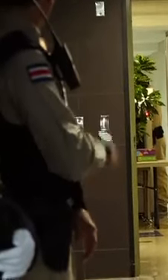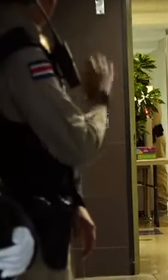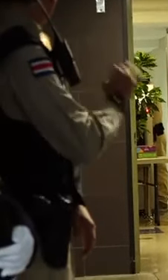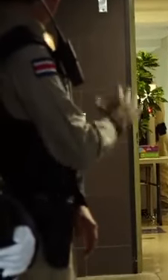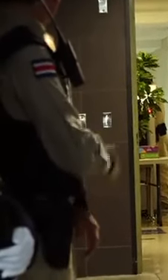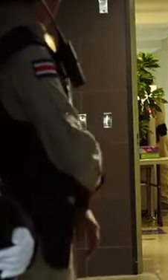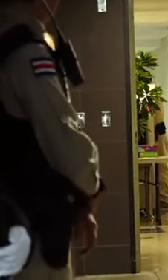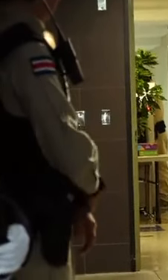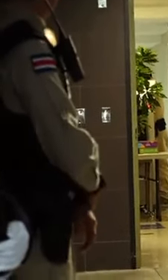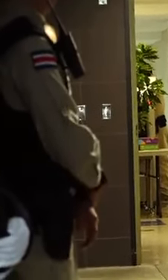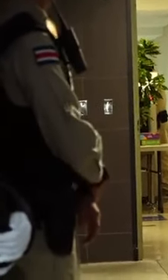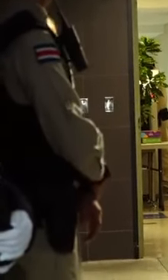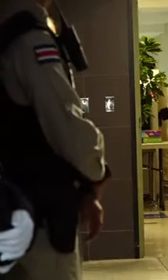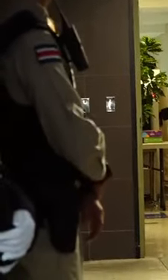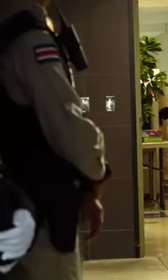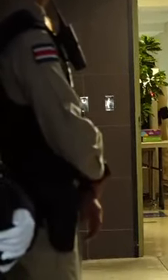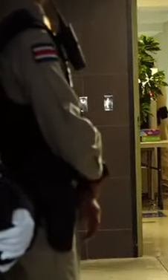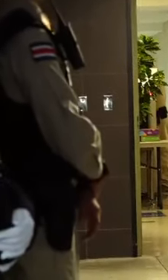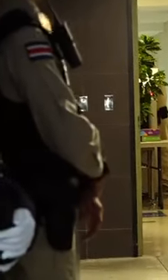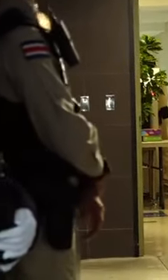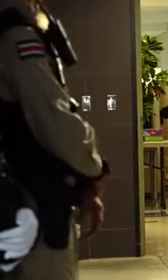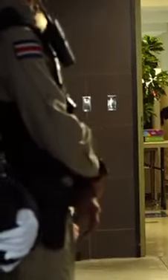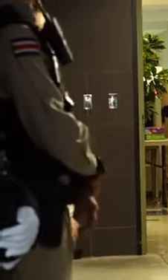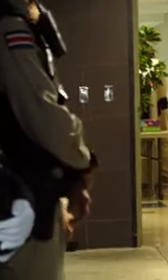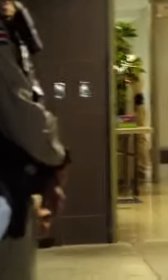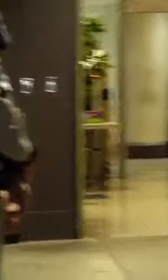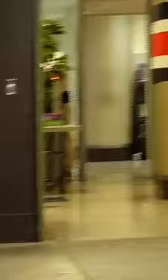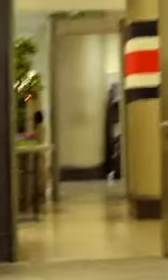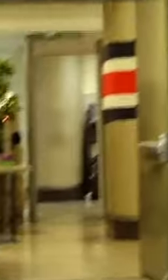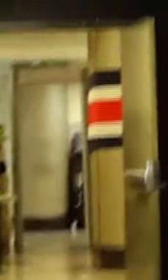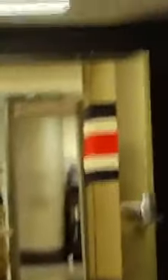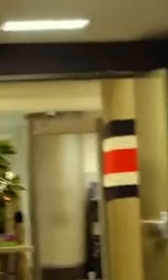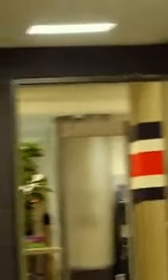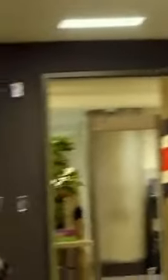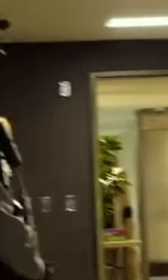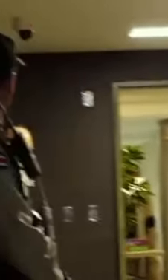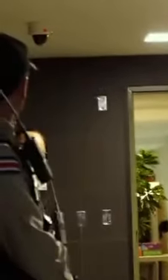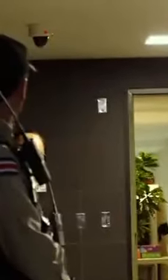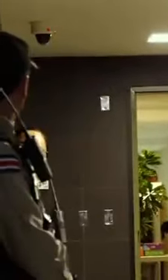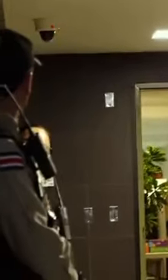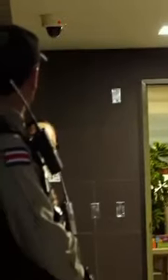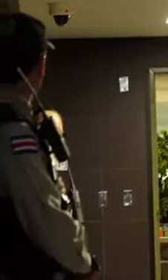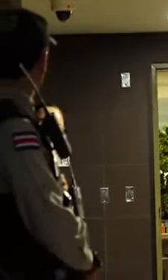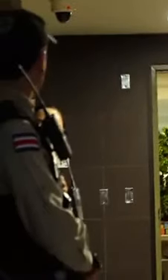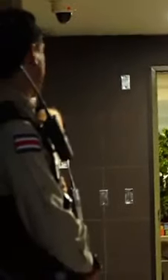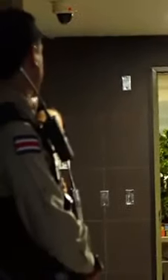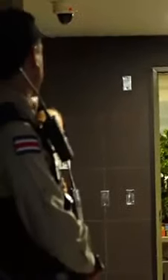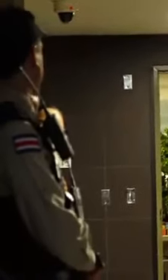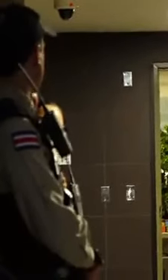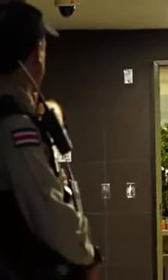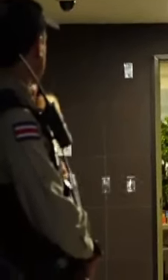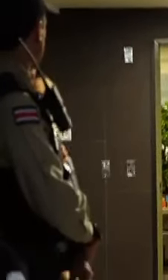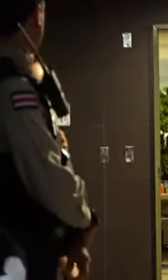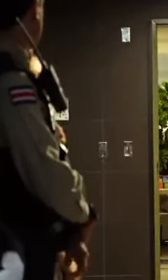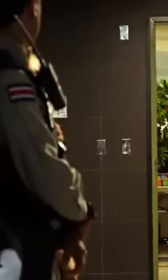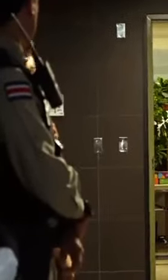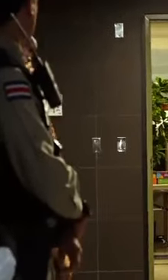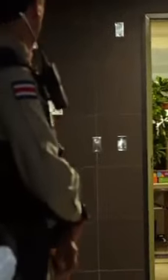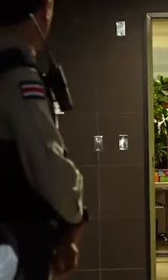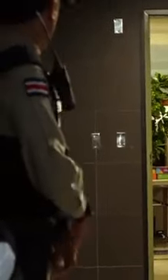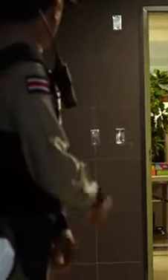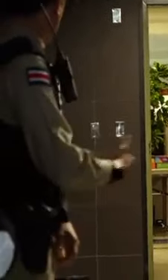está un poco cargada en cuanto a congestión vehicular. Incluso hay policías de tránsito movilizando los vehículos